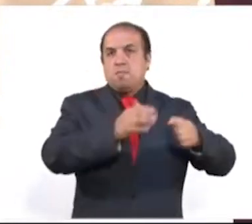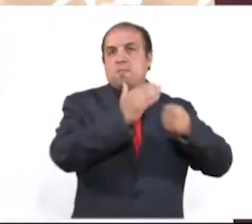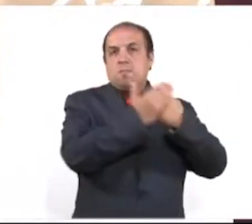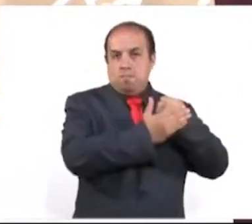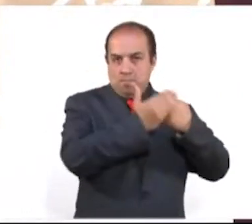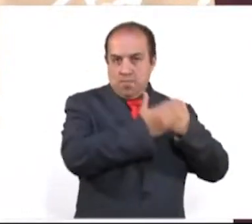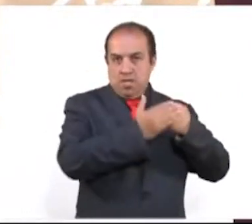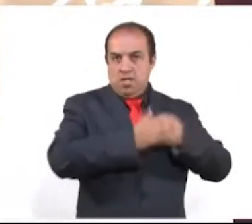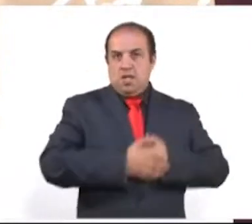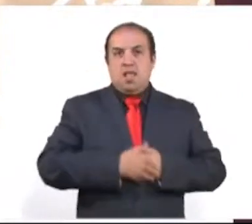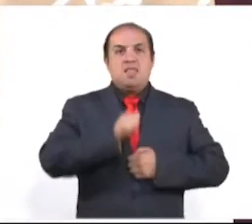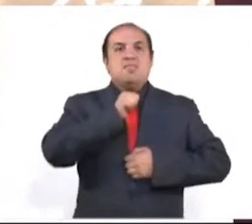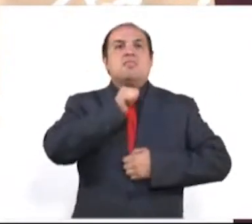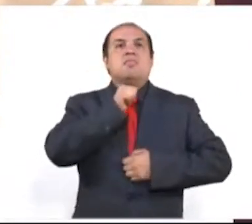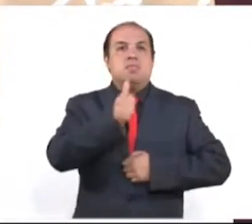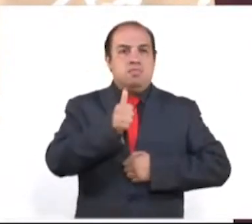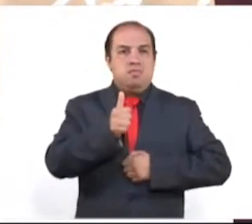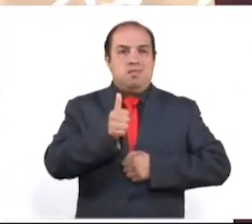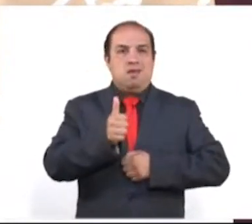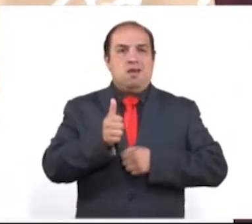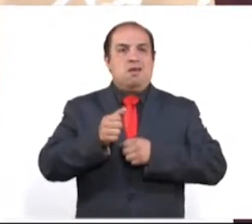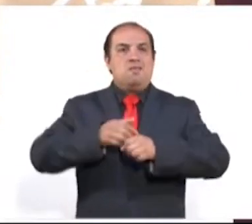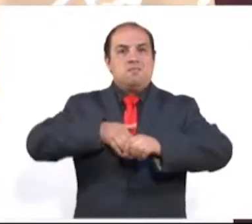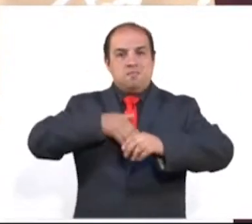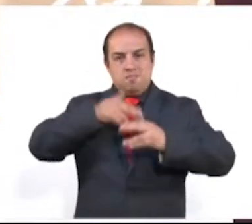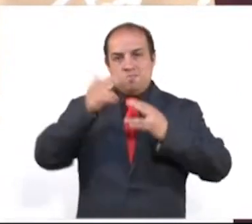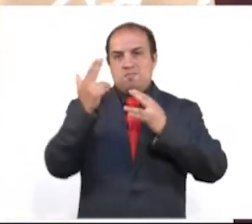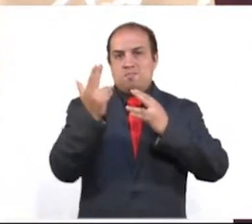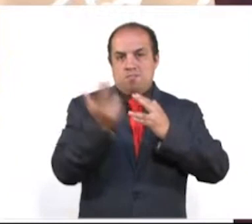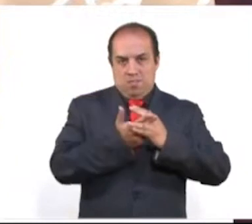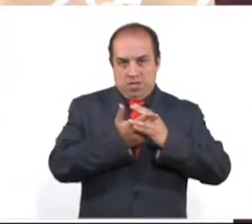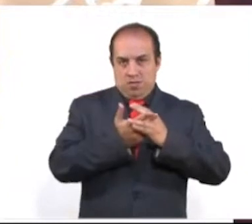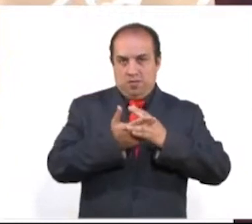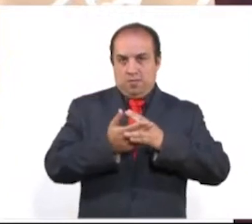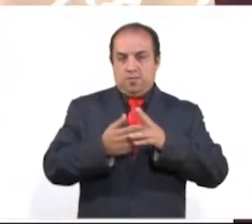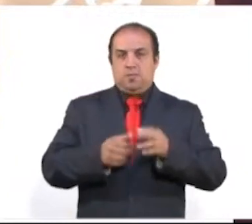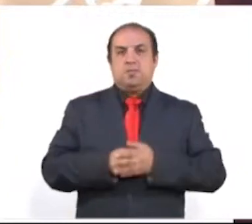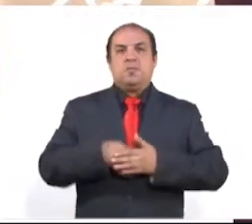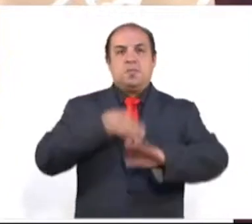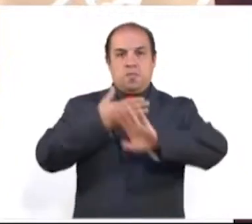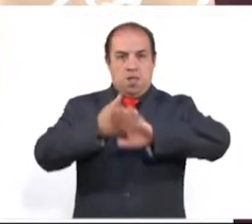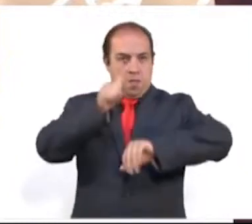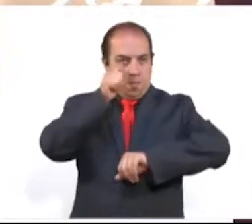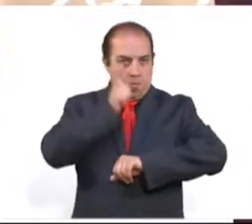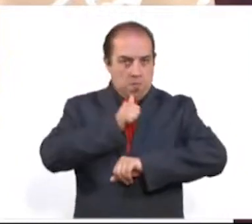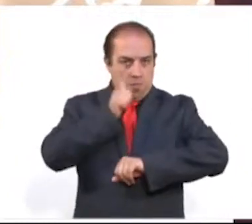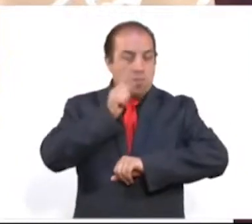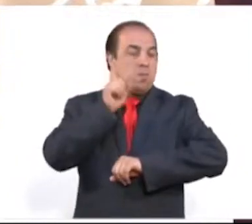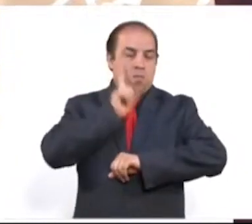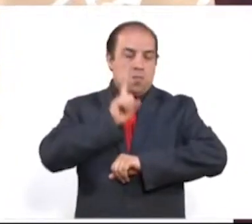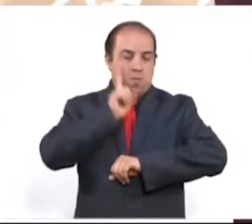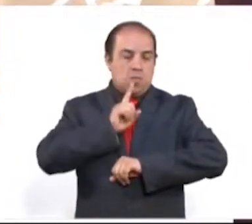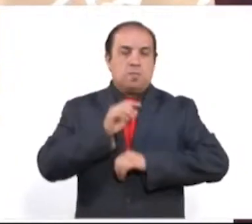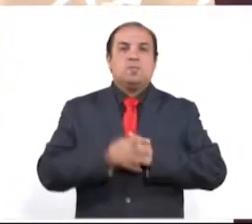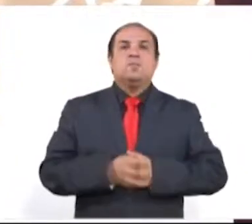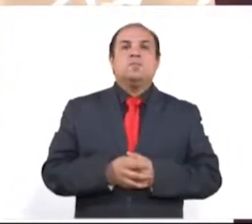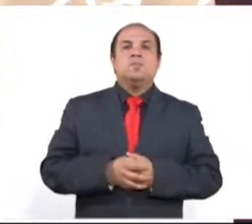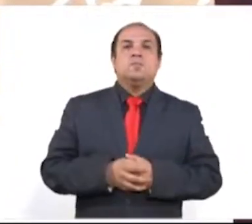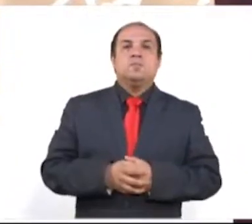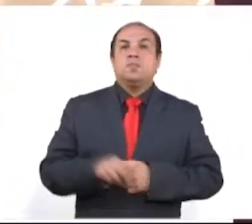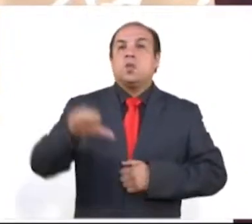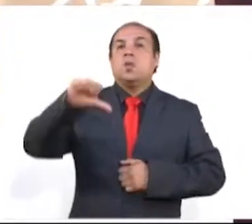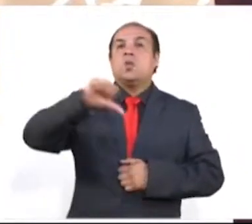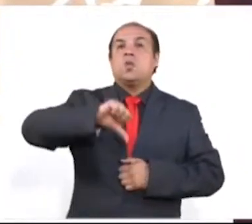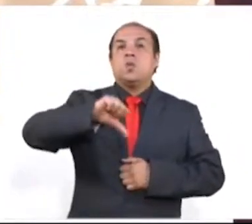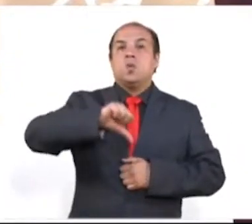para ningún delito pero en particular para los feminicidios la mandataria capitalina dijo que la fiscalía general